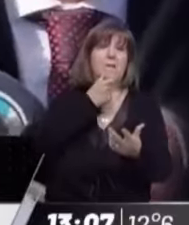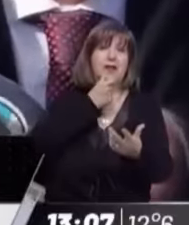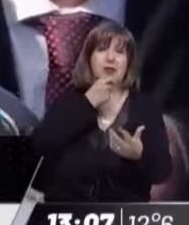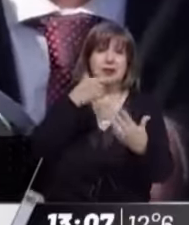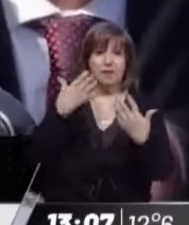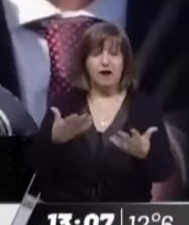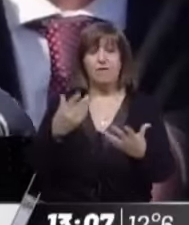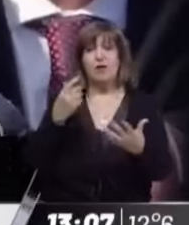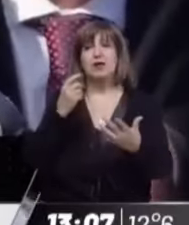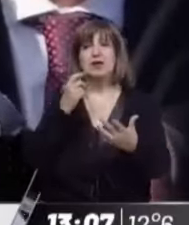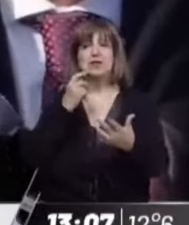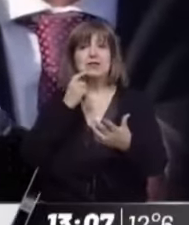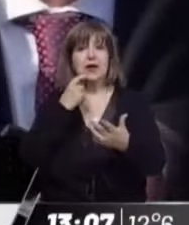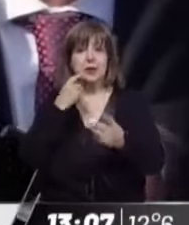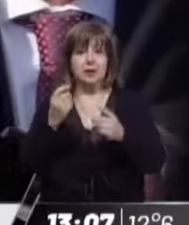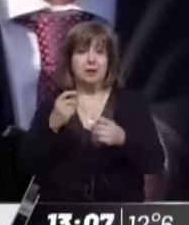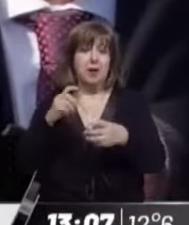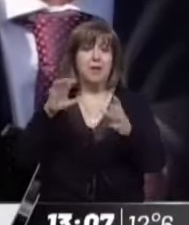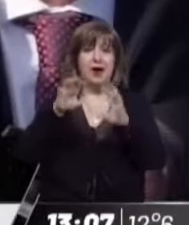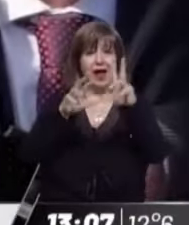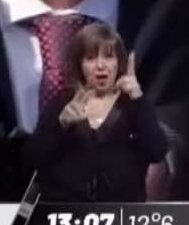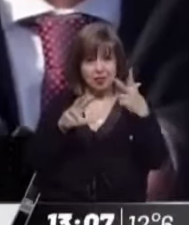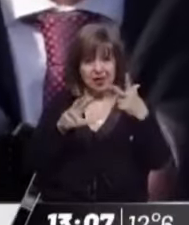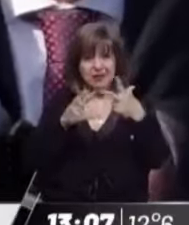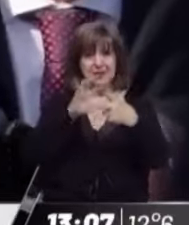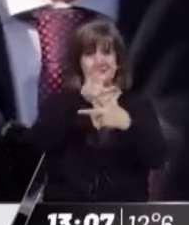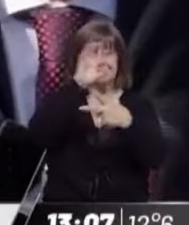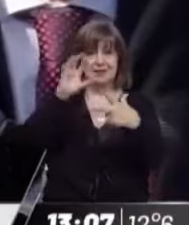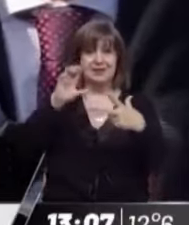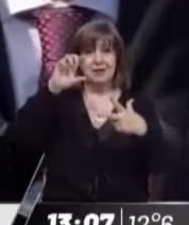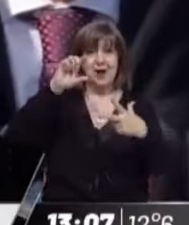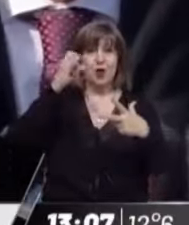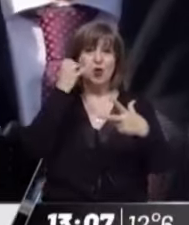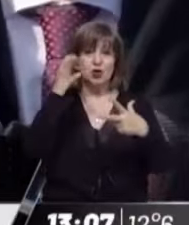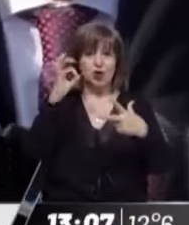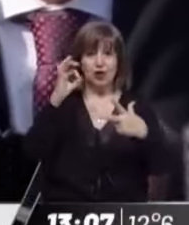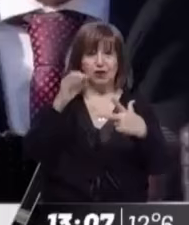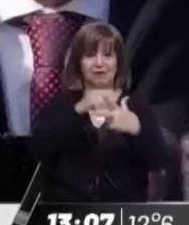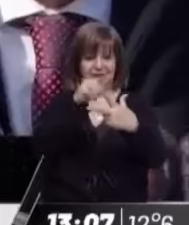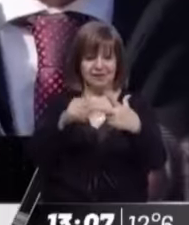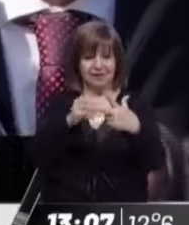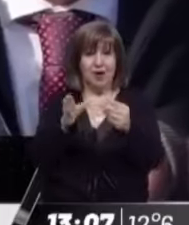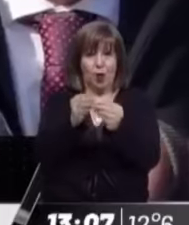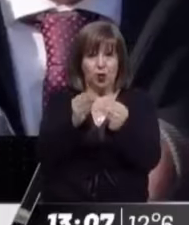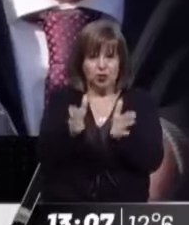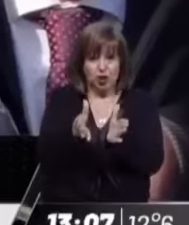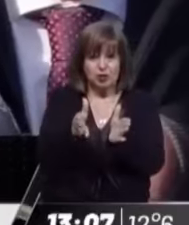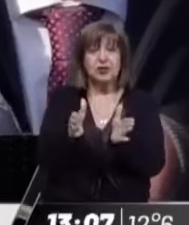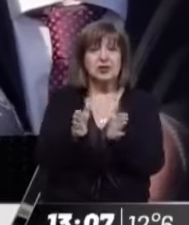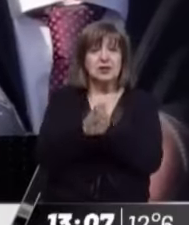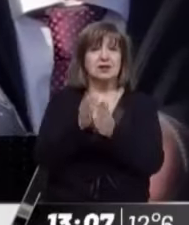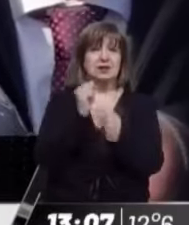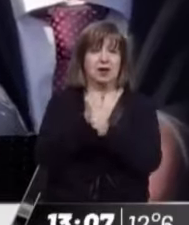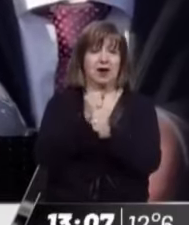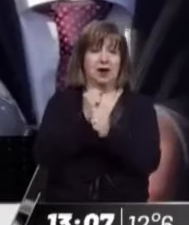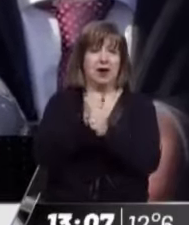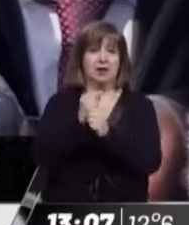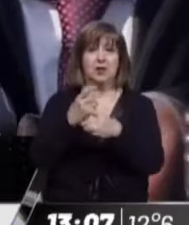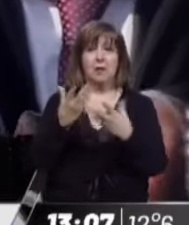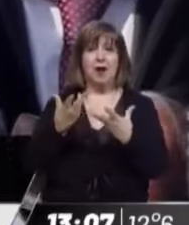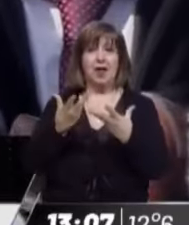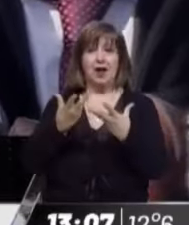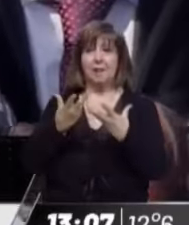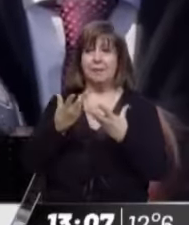Mendoza, Cuyo, beneficia que la situación económica mejore, ¿no? Es decir, y beneficia sustantivamente si estamos bien administrados